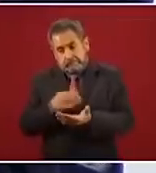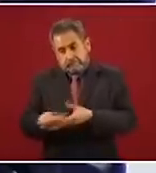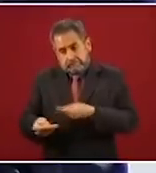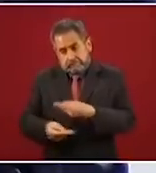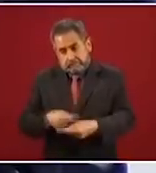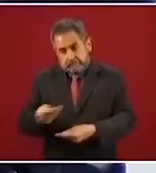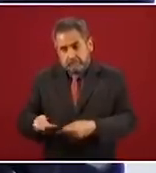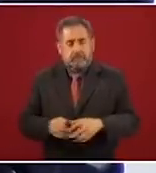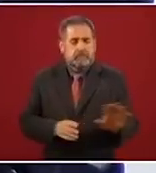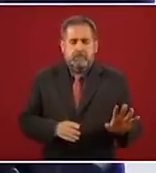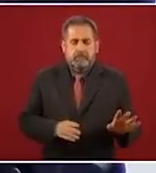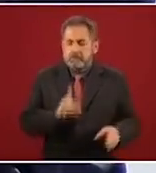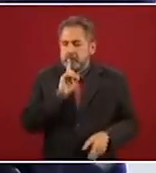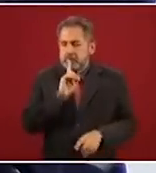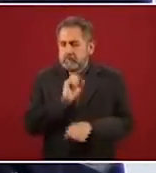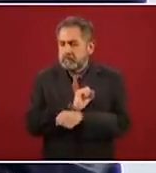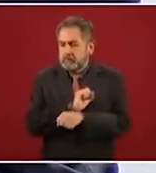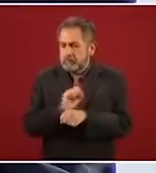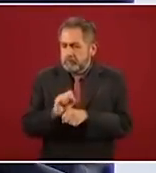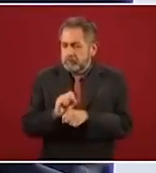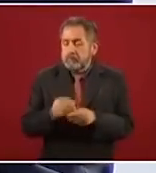Una cosa sencilla,